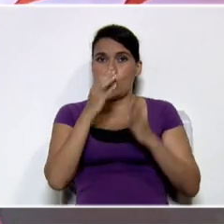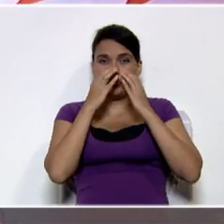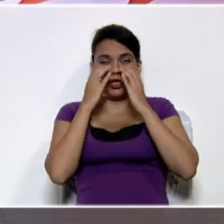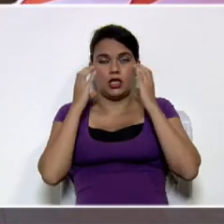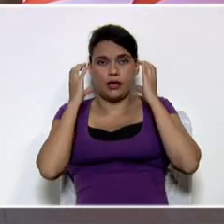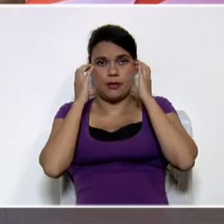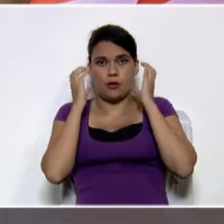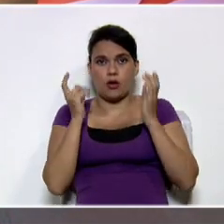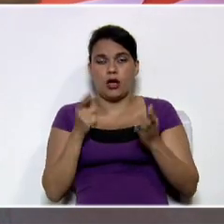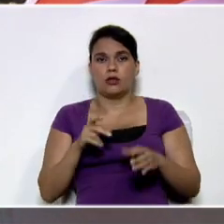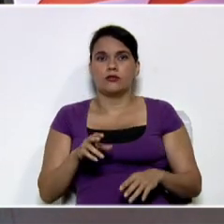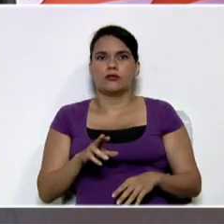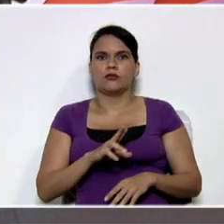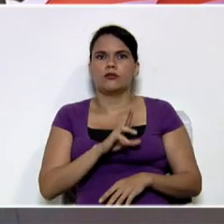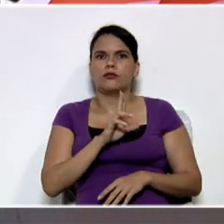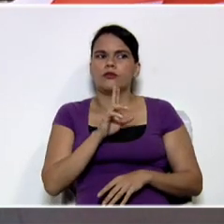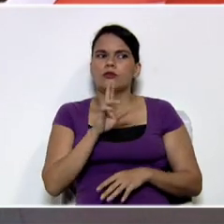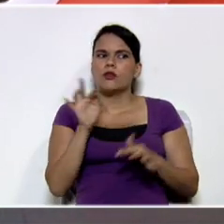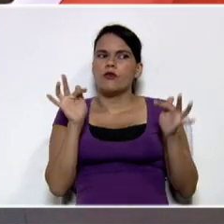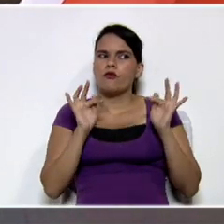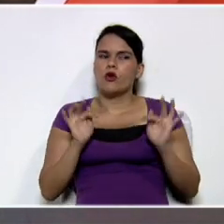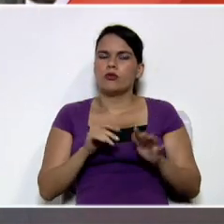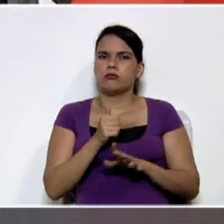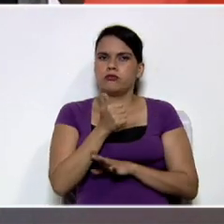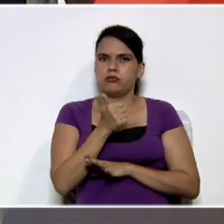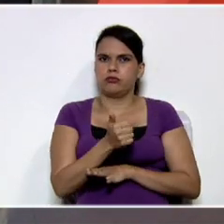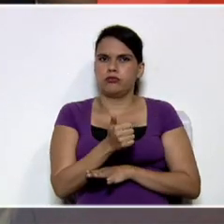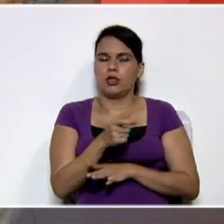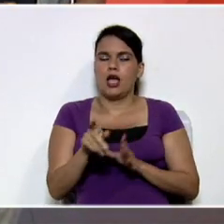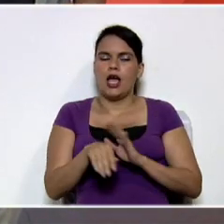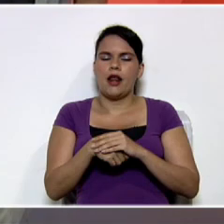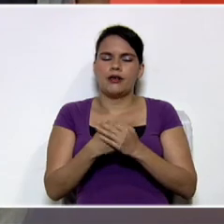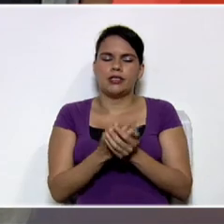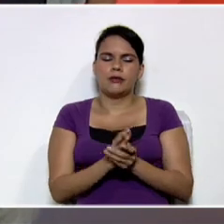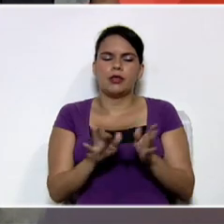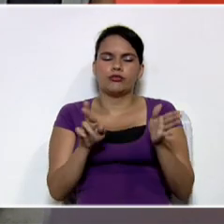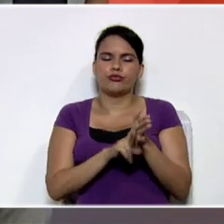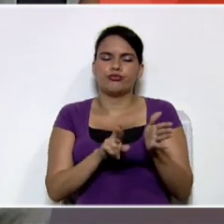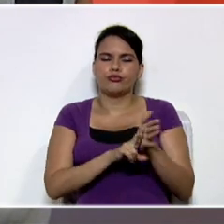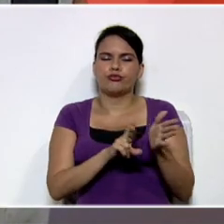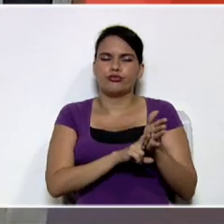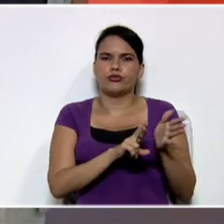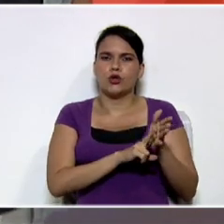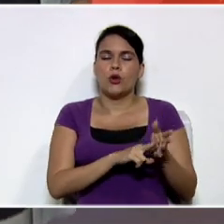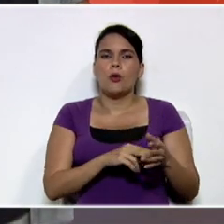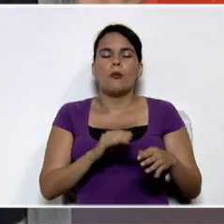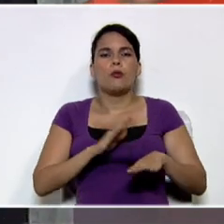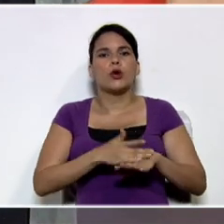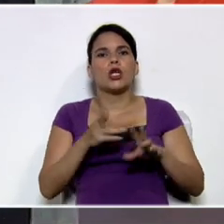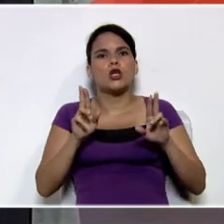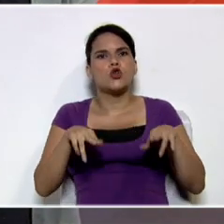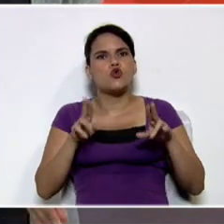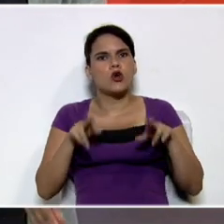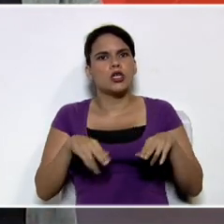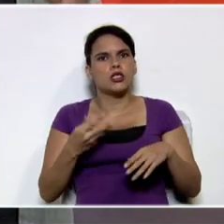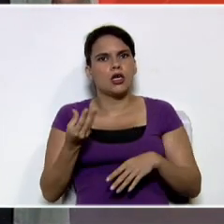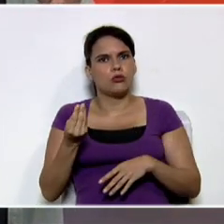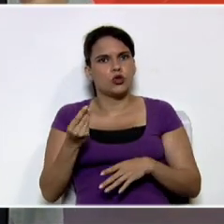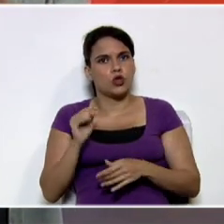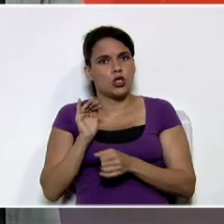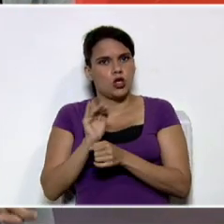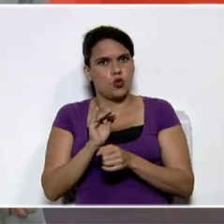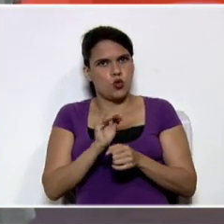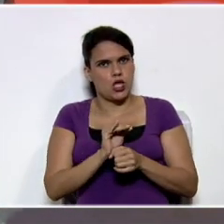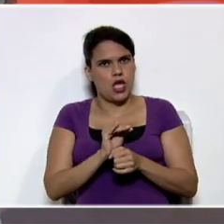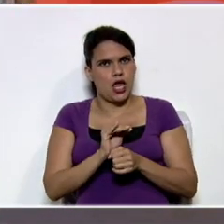de manera adecuada. A lavarse las manos una y otra vez con agua y con jabón, porque nunca será suficiente cuando se trata de proteger la